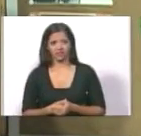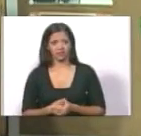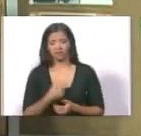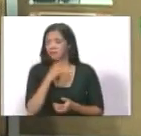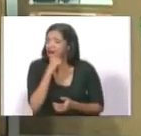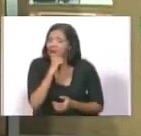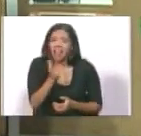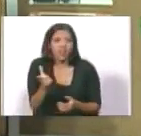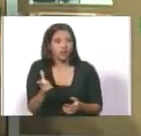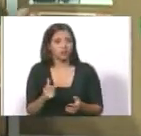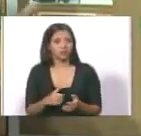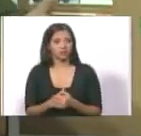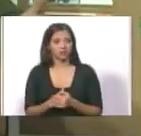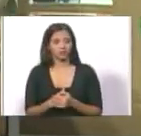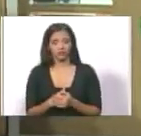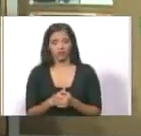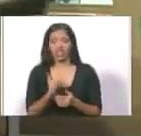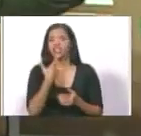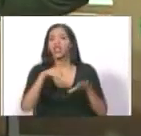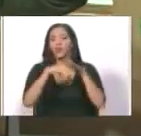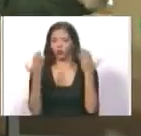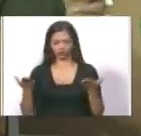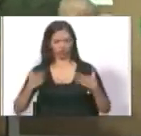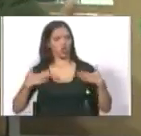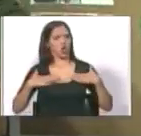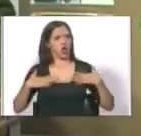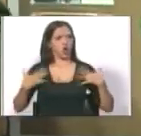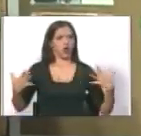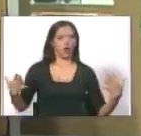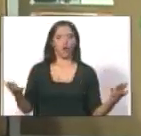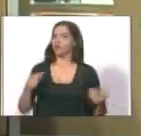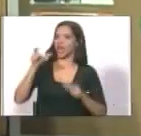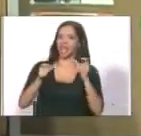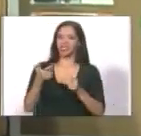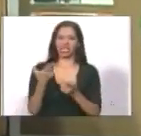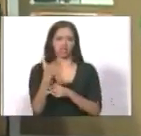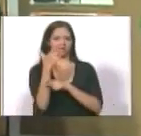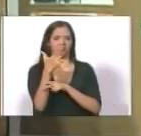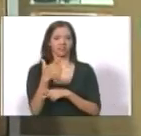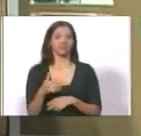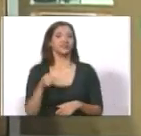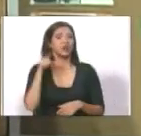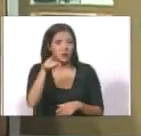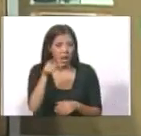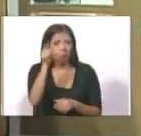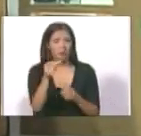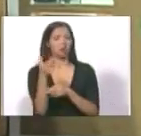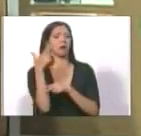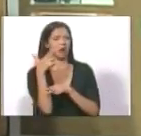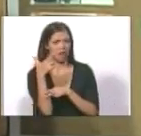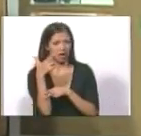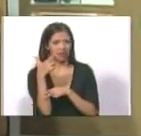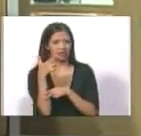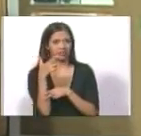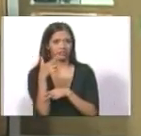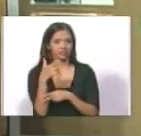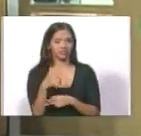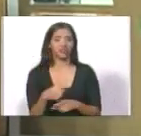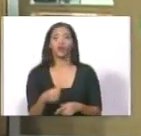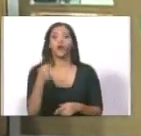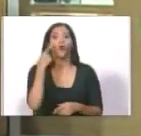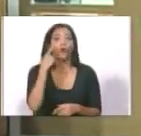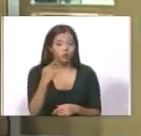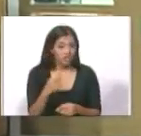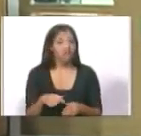Pero muy malo, un montaje, a decirle al mundo, no, yo me enfrento a una gente con unos acá, te enfrentas a unos tipos con acá. Tú no has visto llaga, papá,